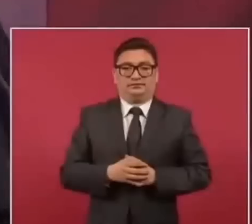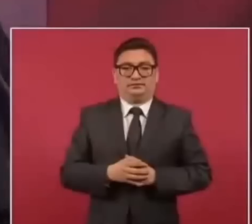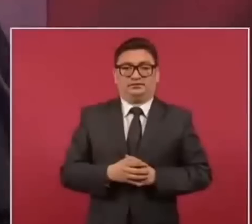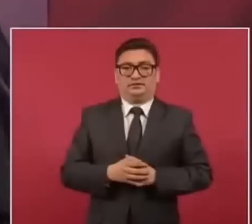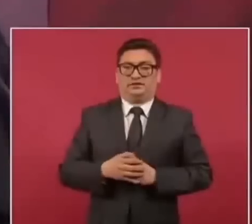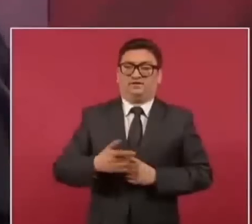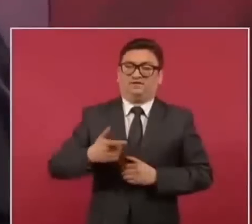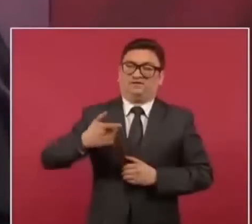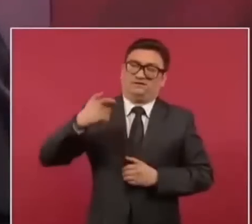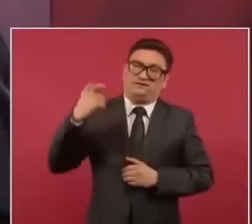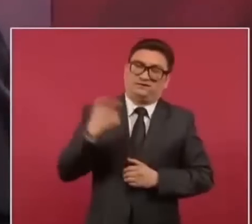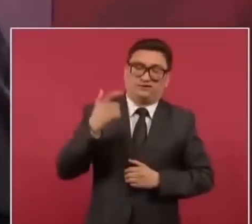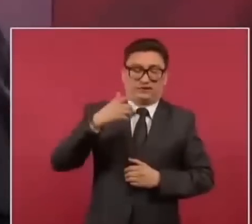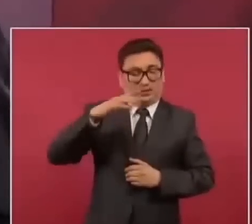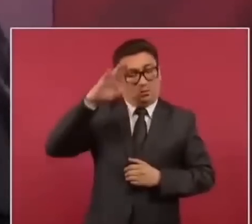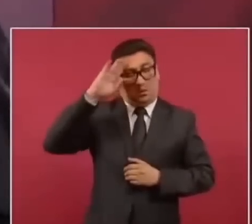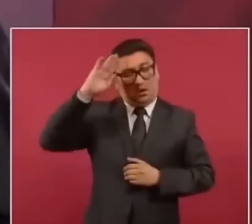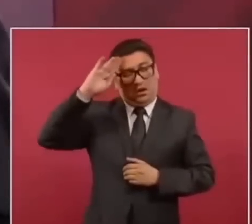inmensamente rica.